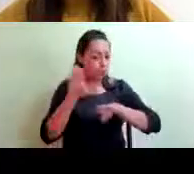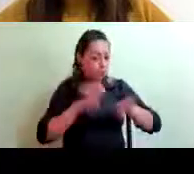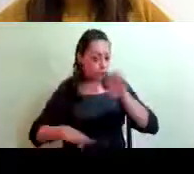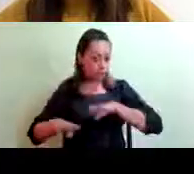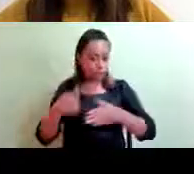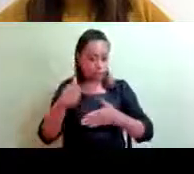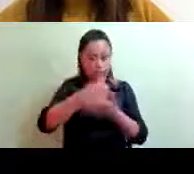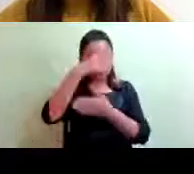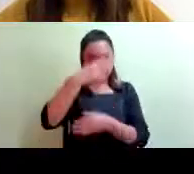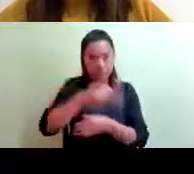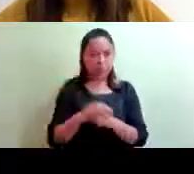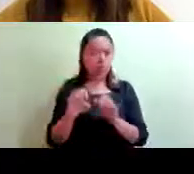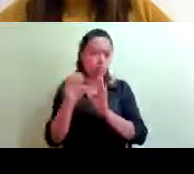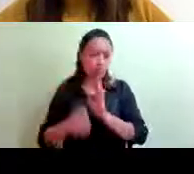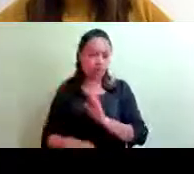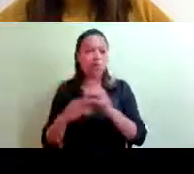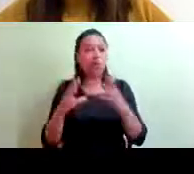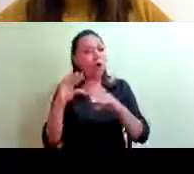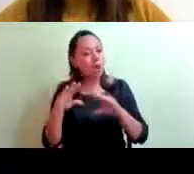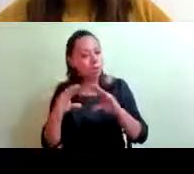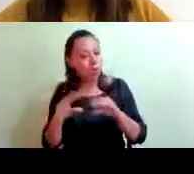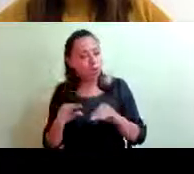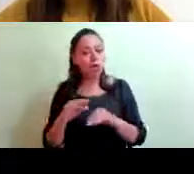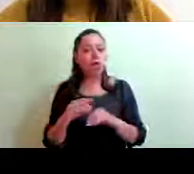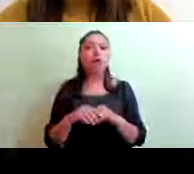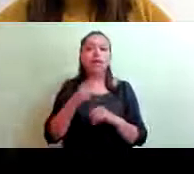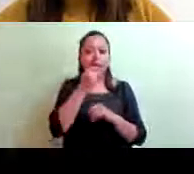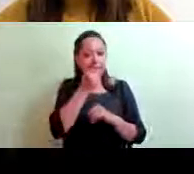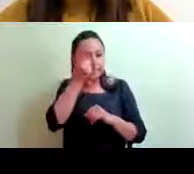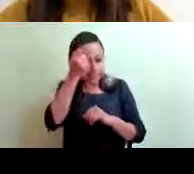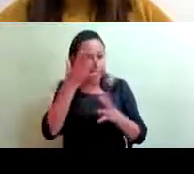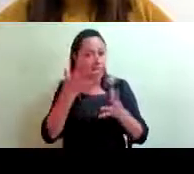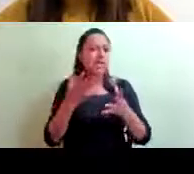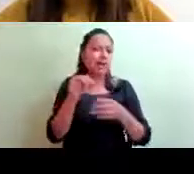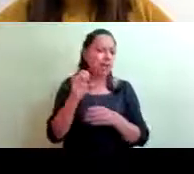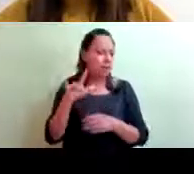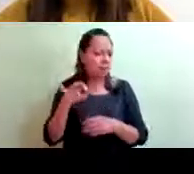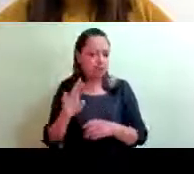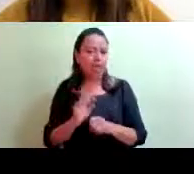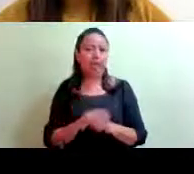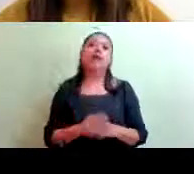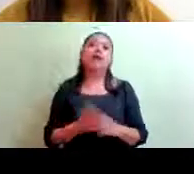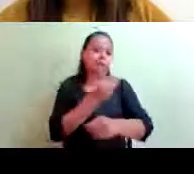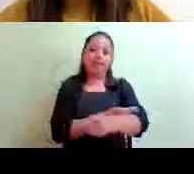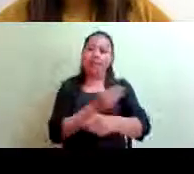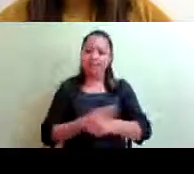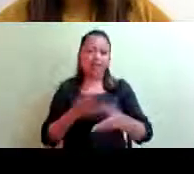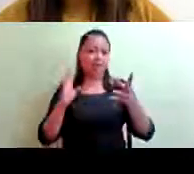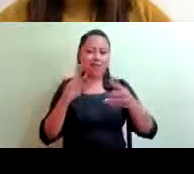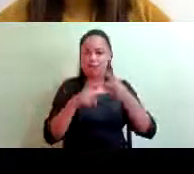todo lo que se produce, algodón, caña, molana, seda, etcétera. Materiales de construcción, madera, mimbre, esparto, etcétera,